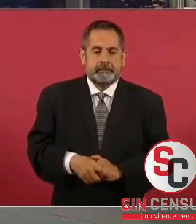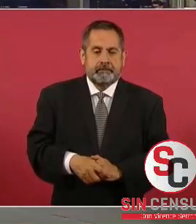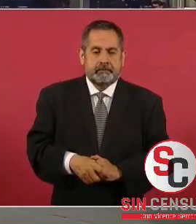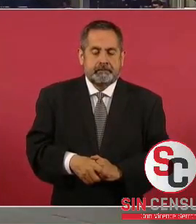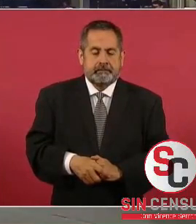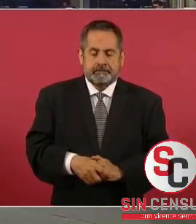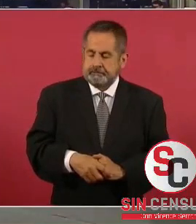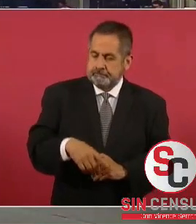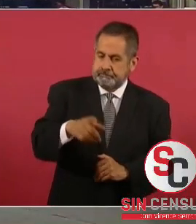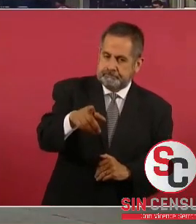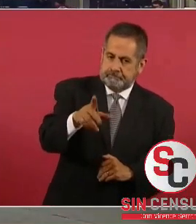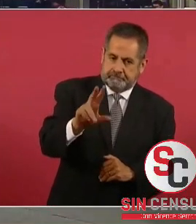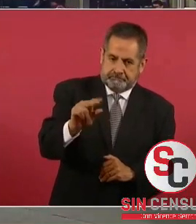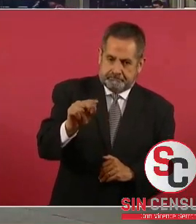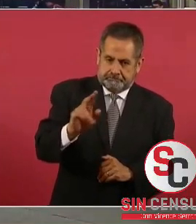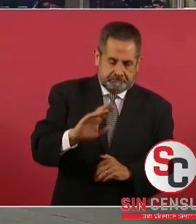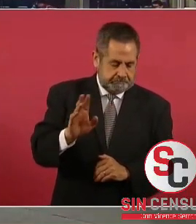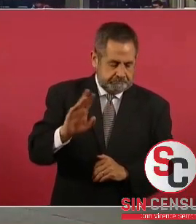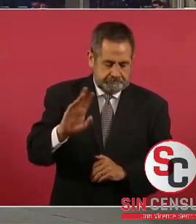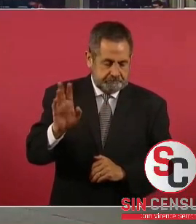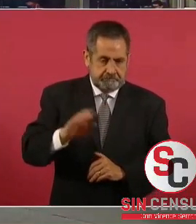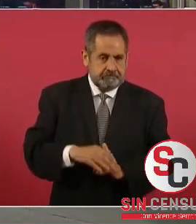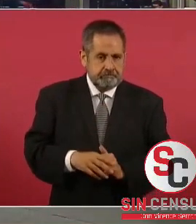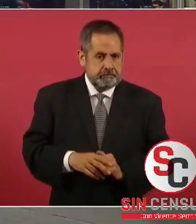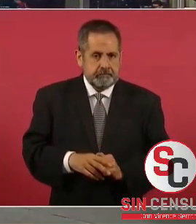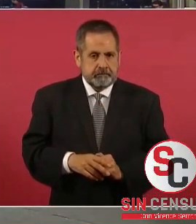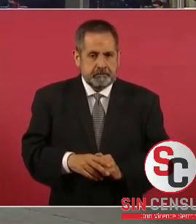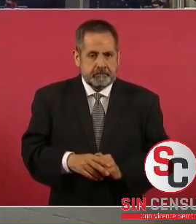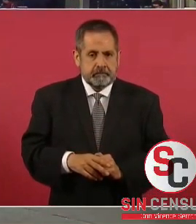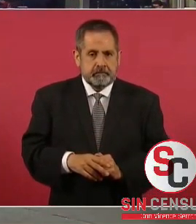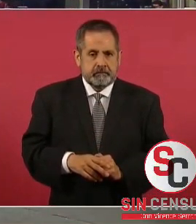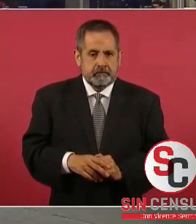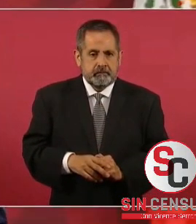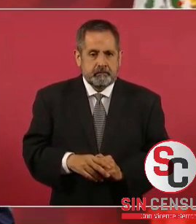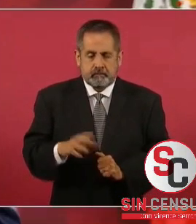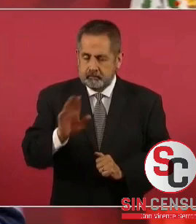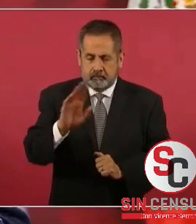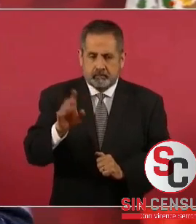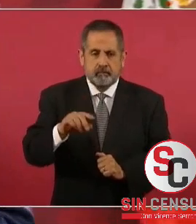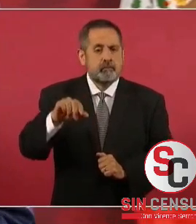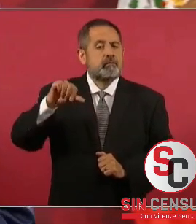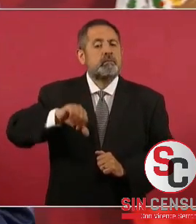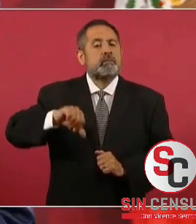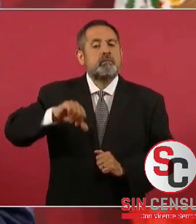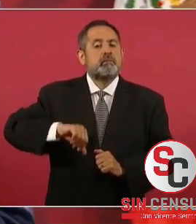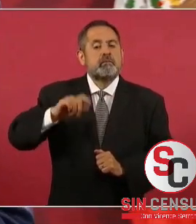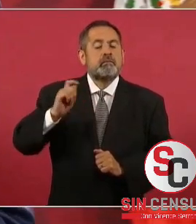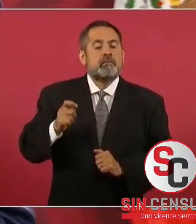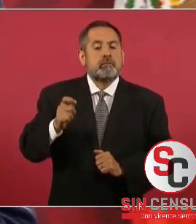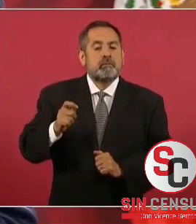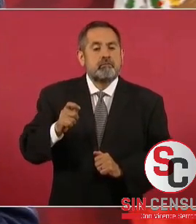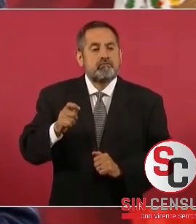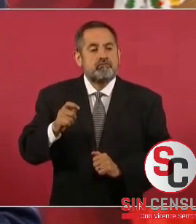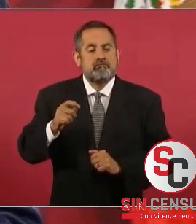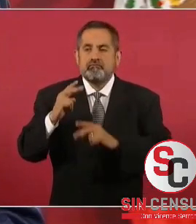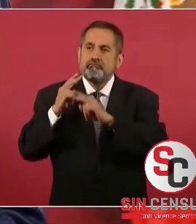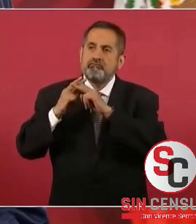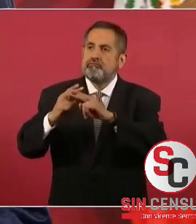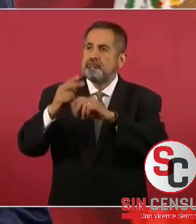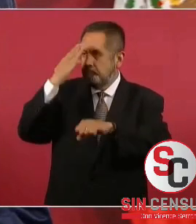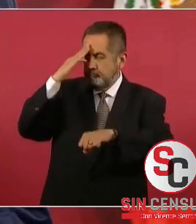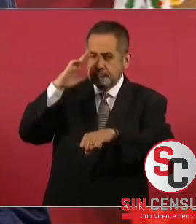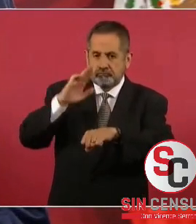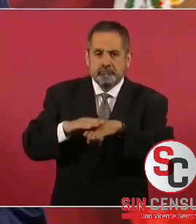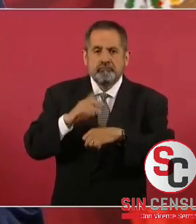No, no, no. Hoy vamos a, sí, vamos a conmemorar